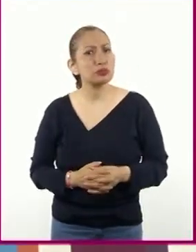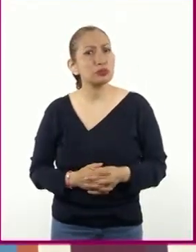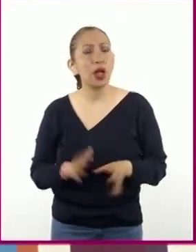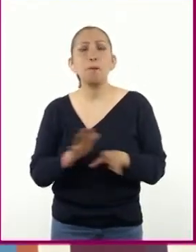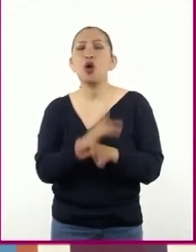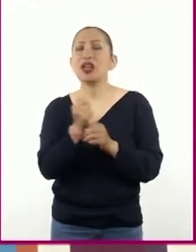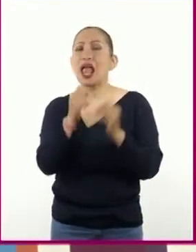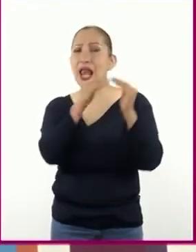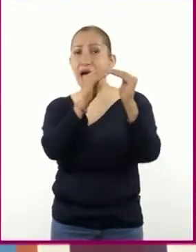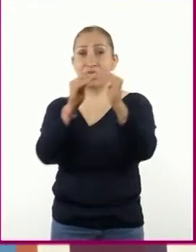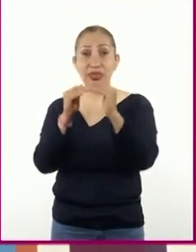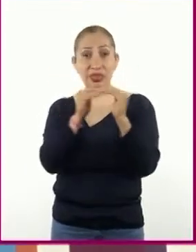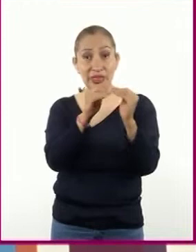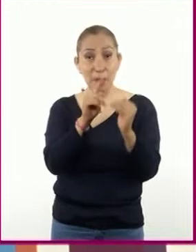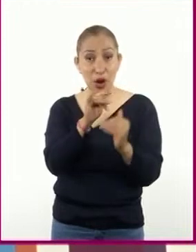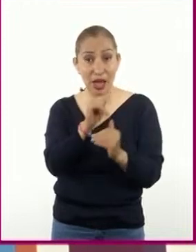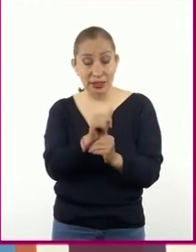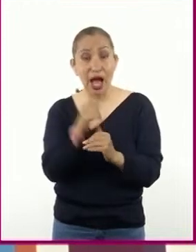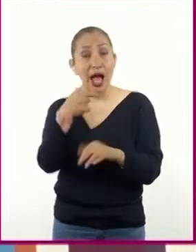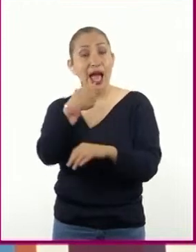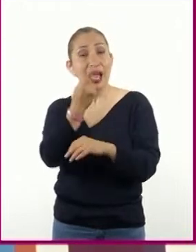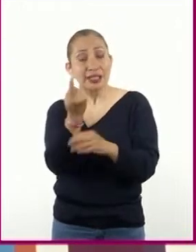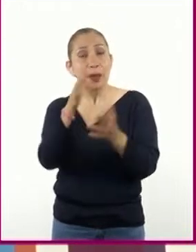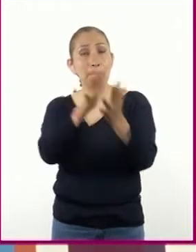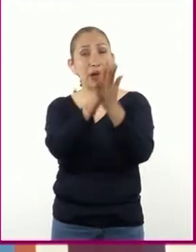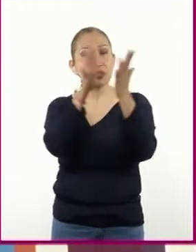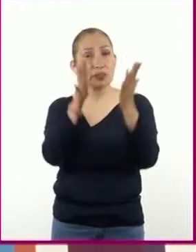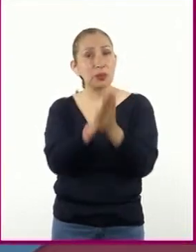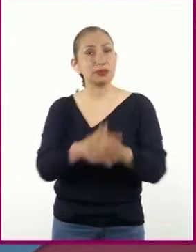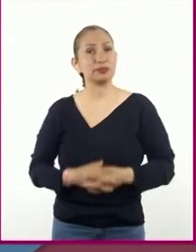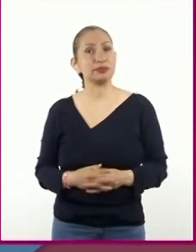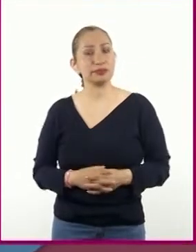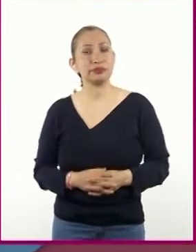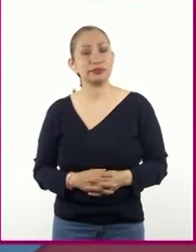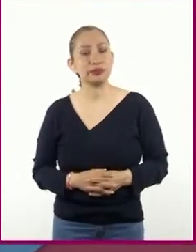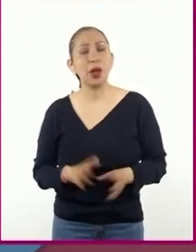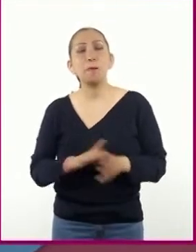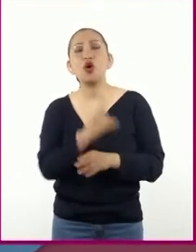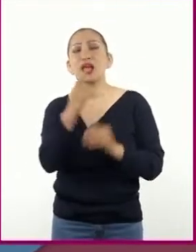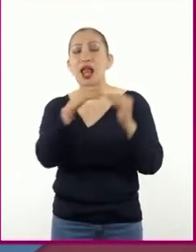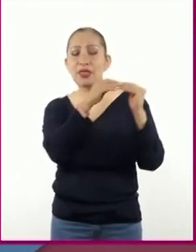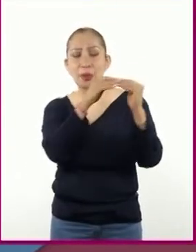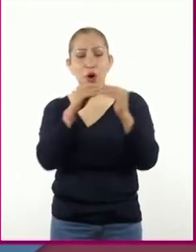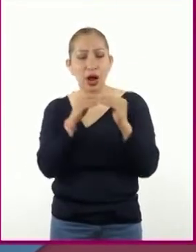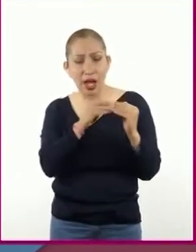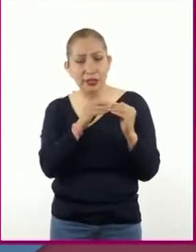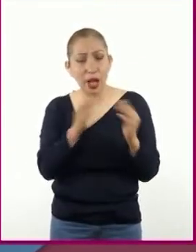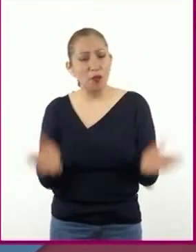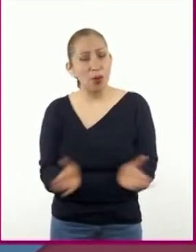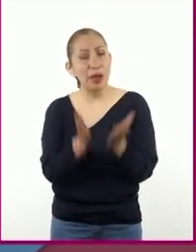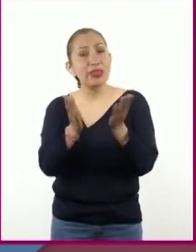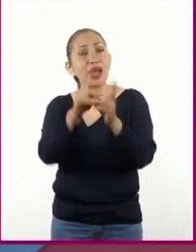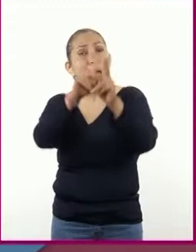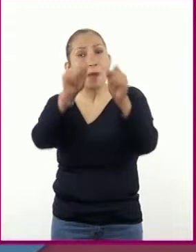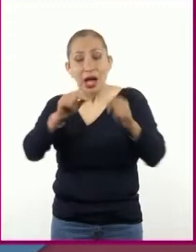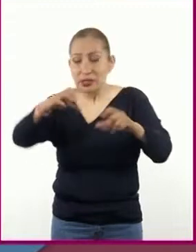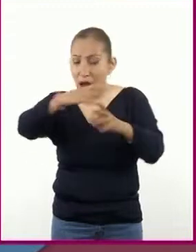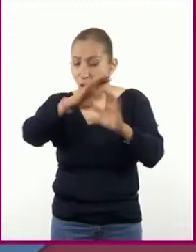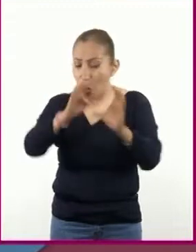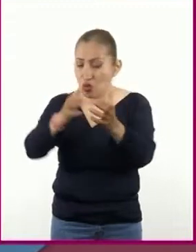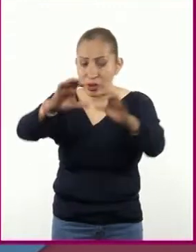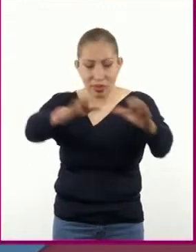¿Por qué la democracia es participativa? ¿Por qué la democracia fomenta la paz en